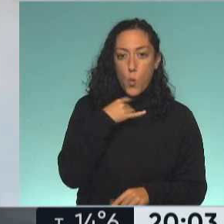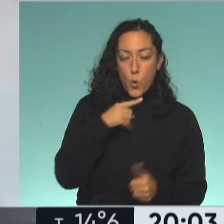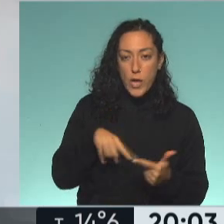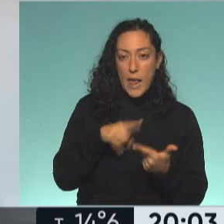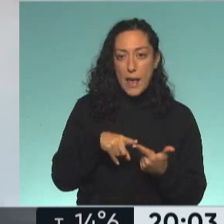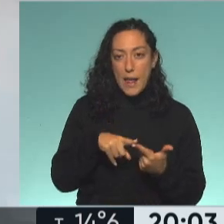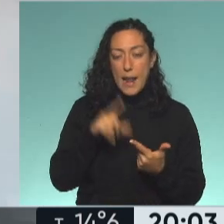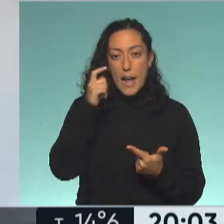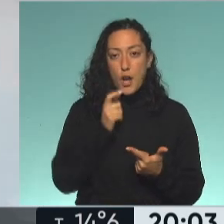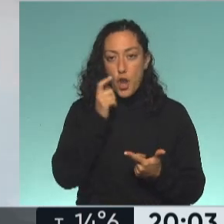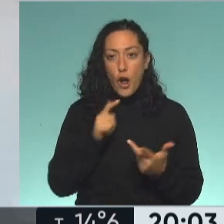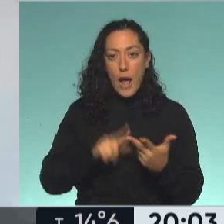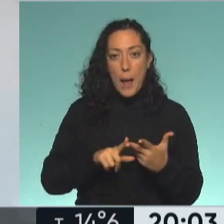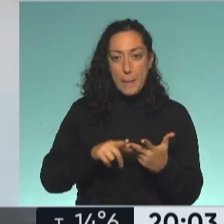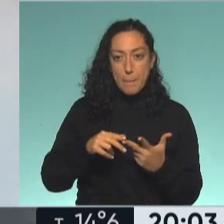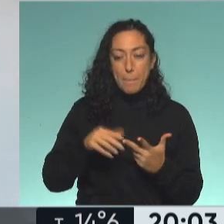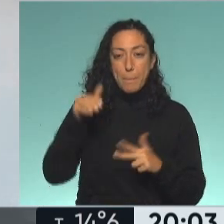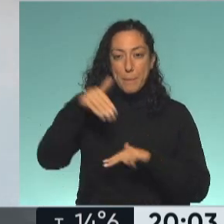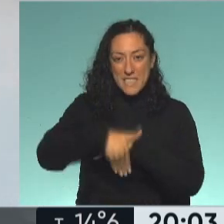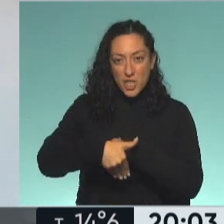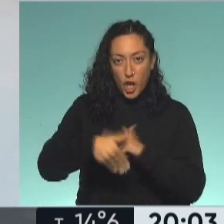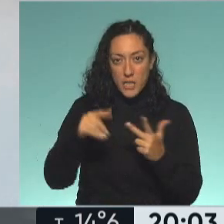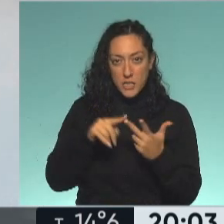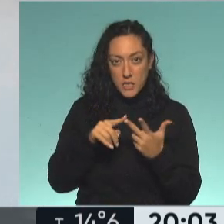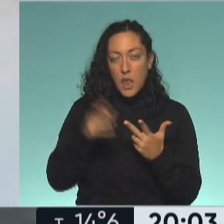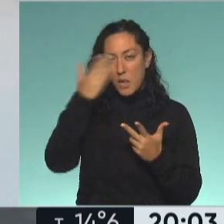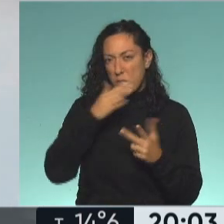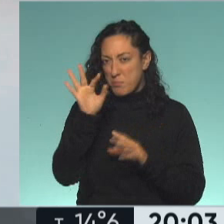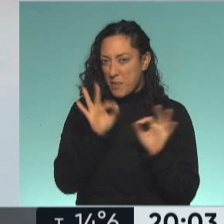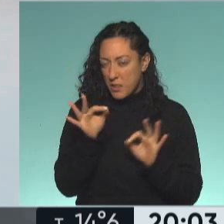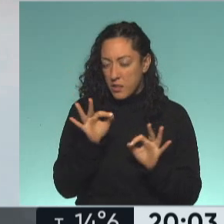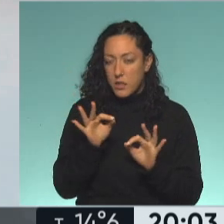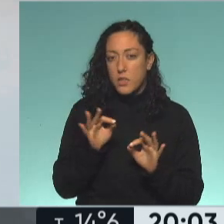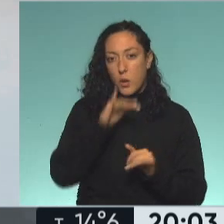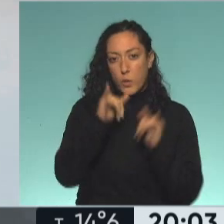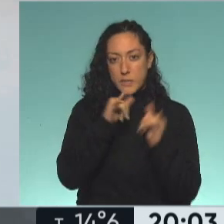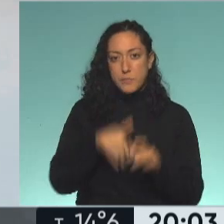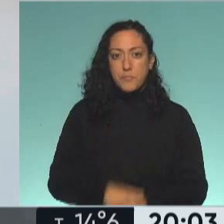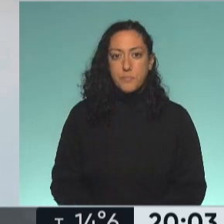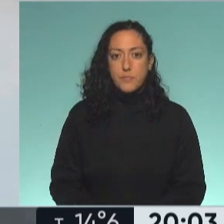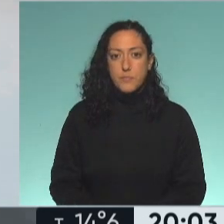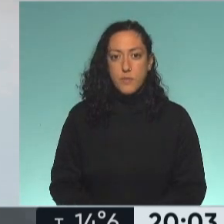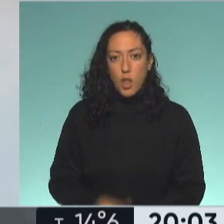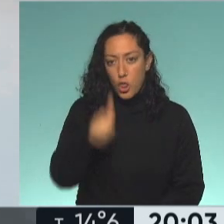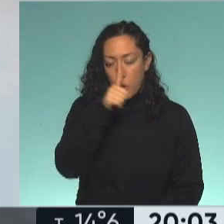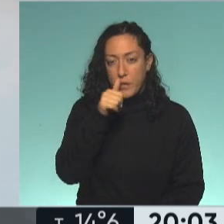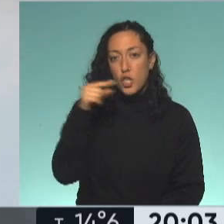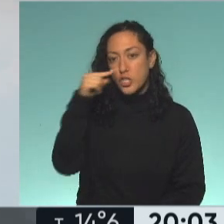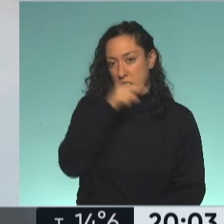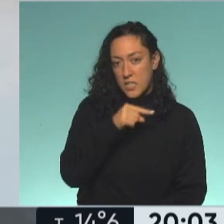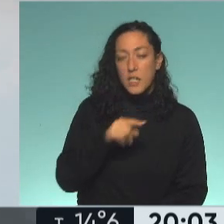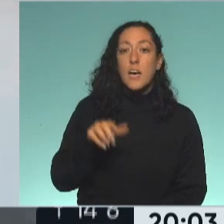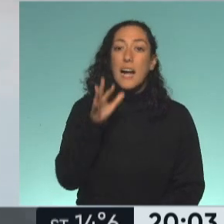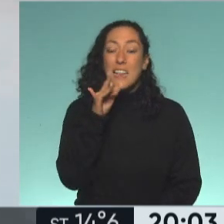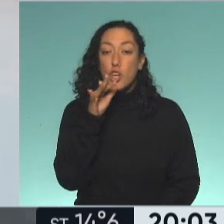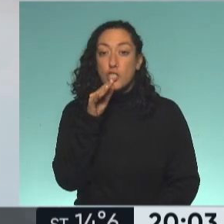La Rioja y Misiones tienen sus particularidades que después las vamos a repasar. Dale. Esto tiene que ver con el domingo 7. Y ahora nos vamos al